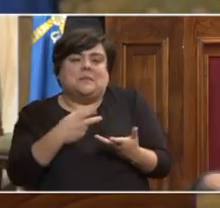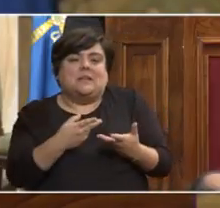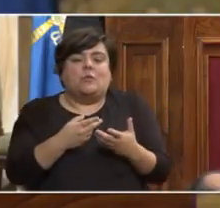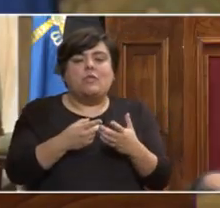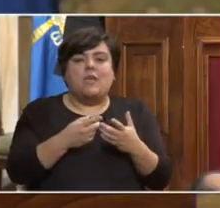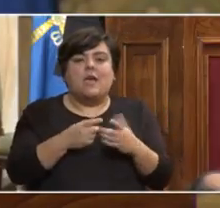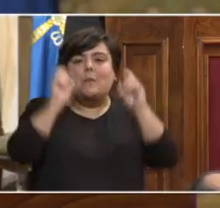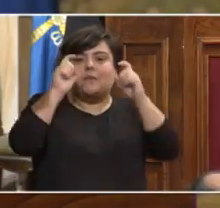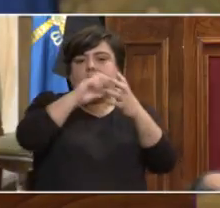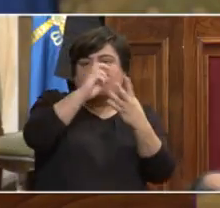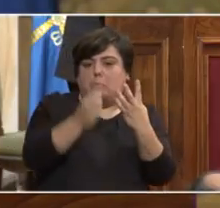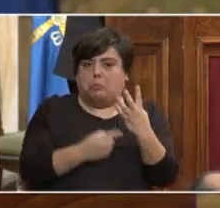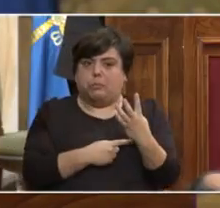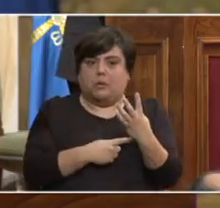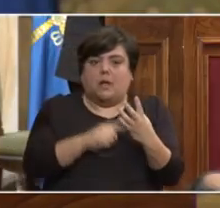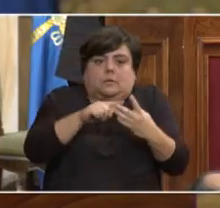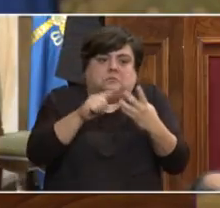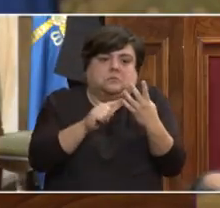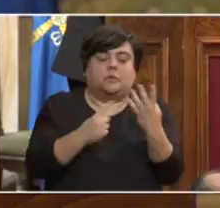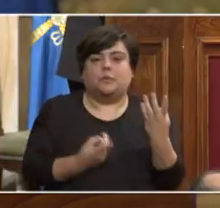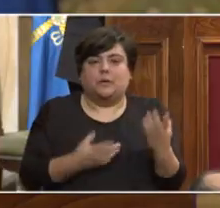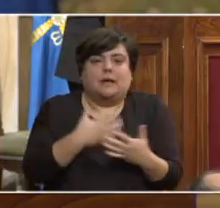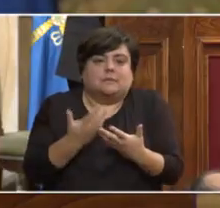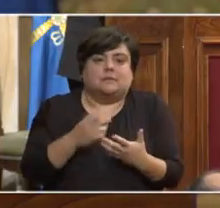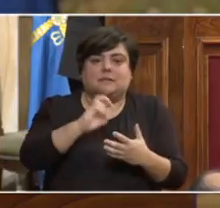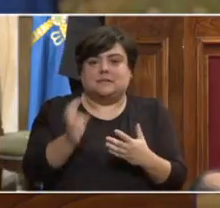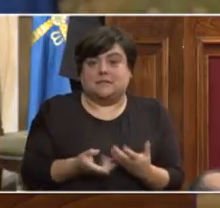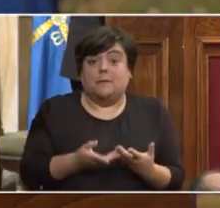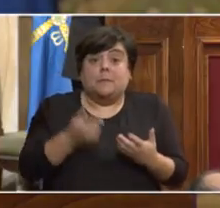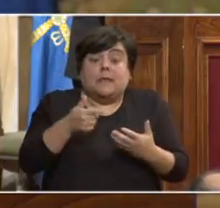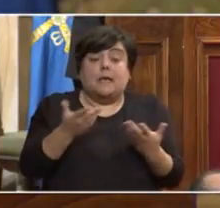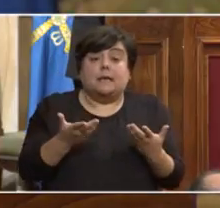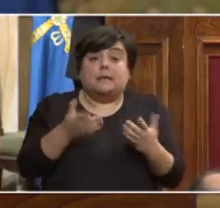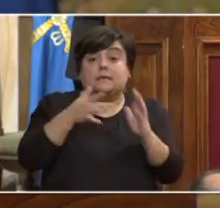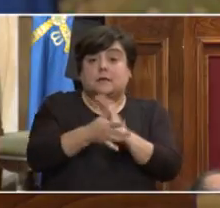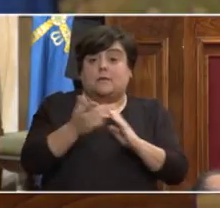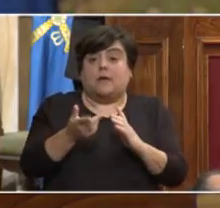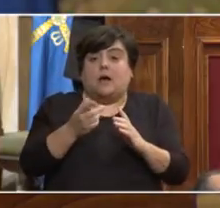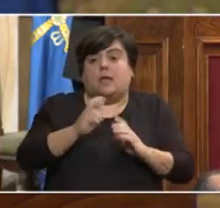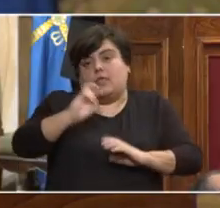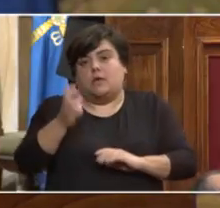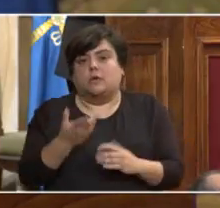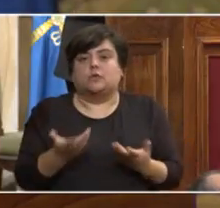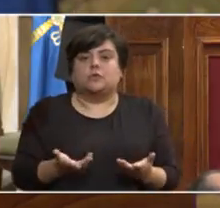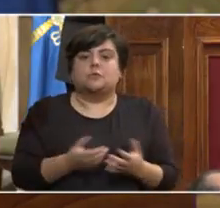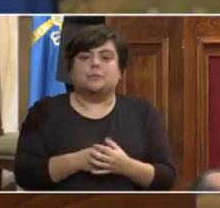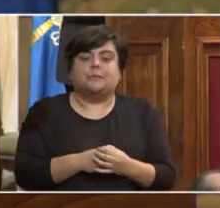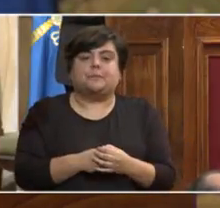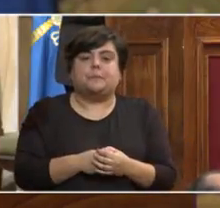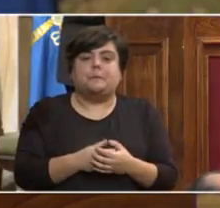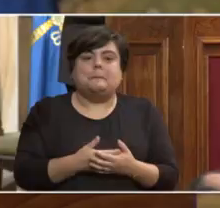Waldteufel, de Offenbach, de Beckenbauer, de von Suppé, de Colman, de Oscar Strauss, de Joseph Strauss, de Karl Maria y de von Weber.